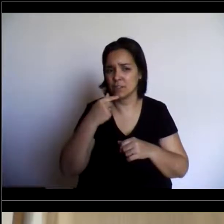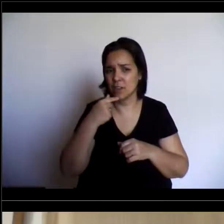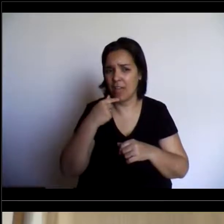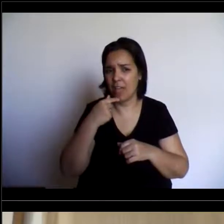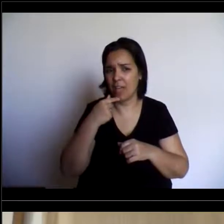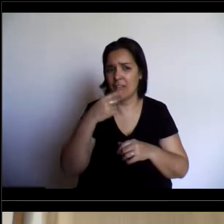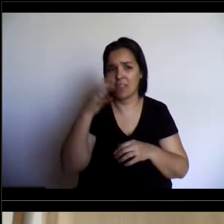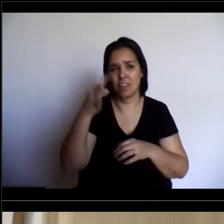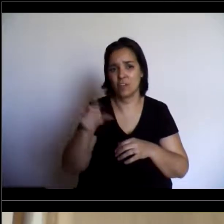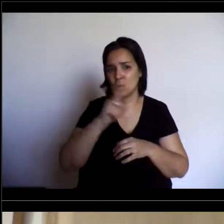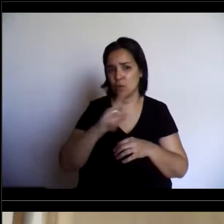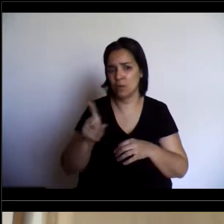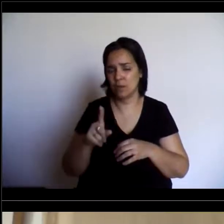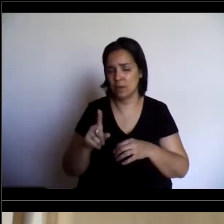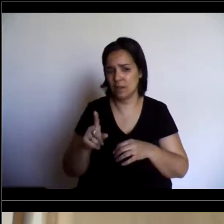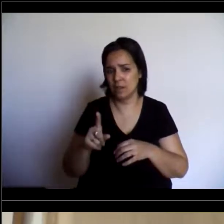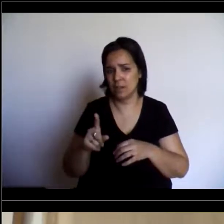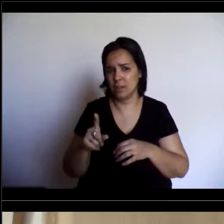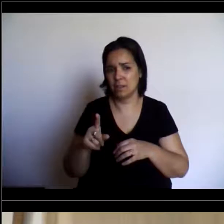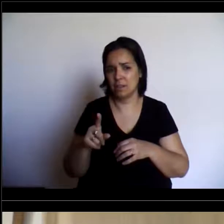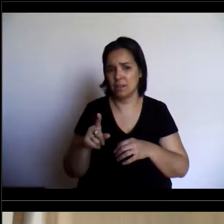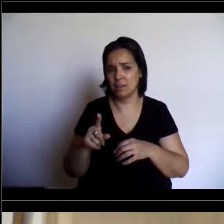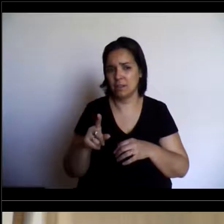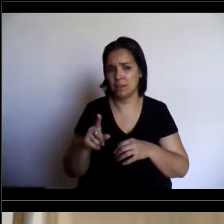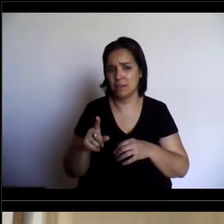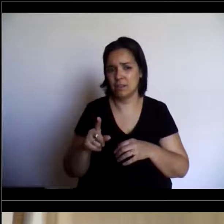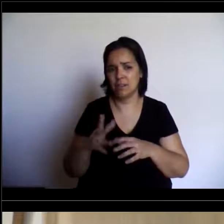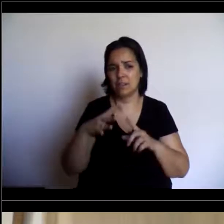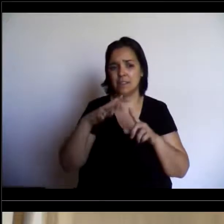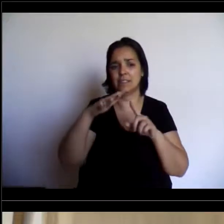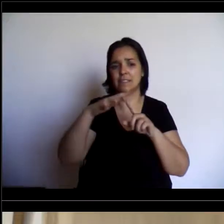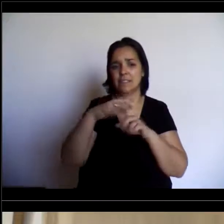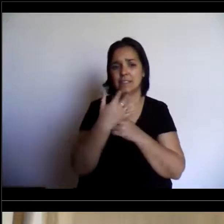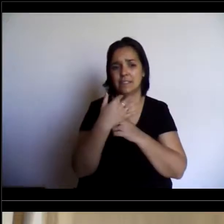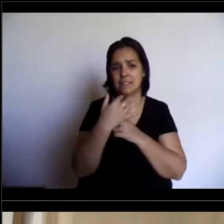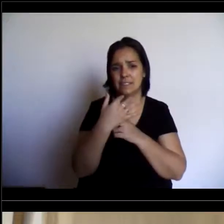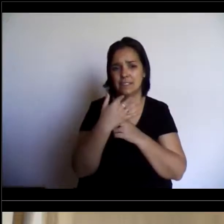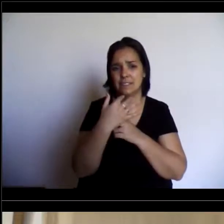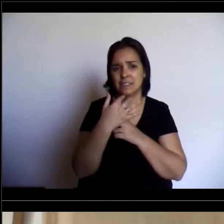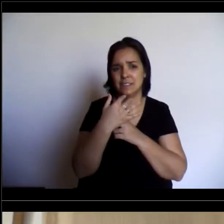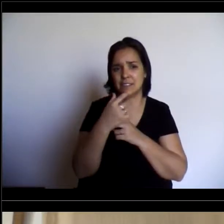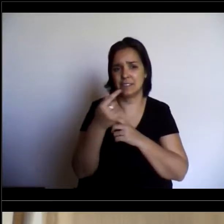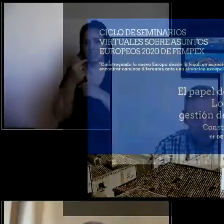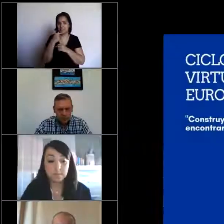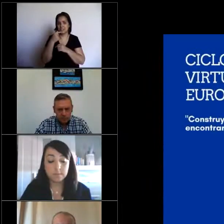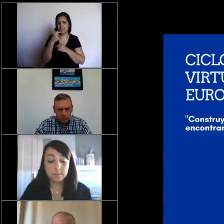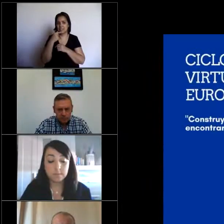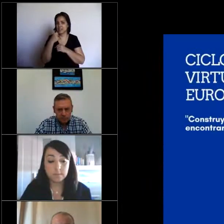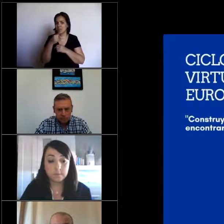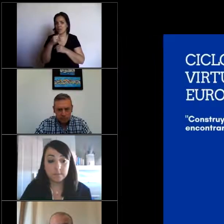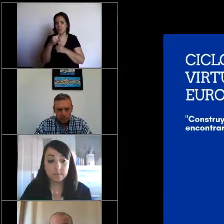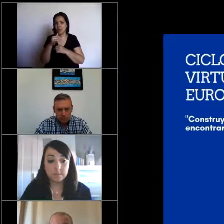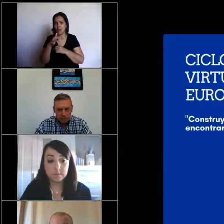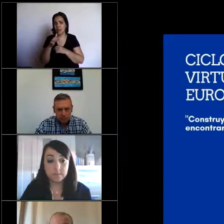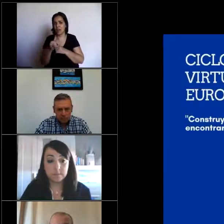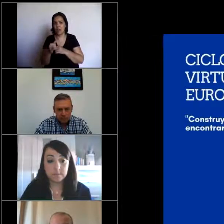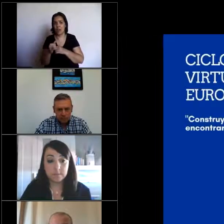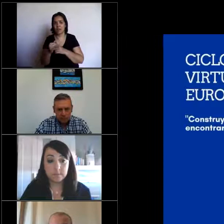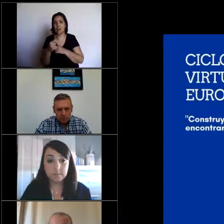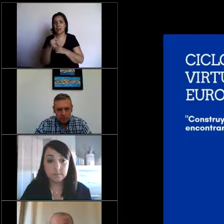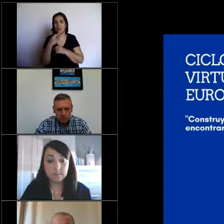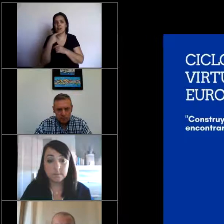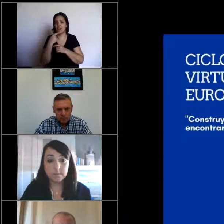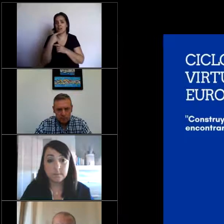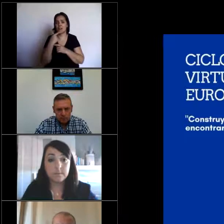cierto que la situación tan delicada que hay da lugar muchas